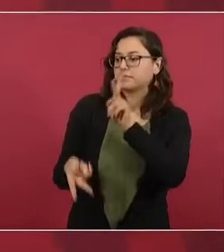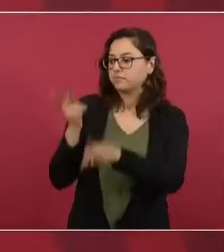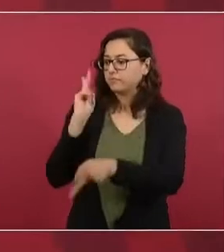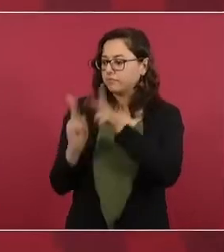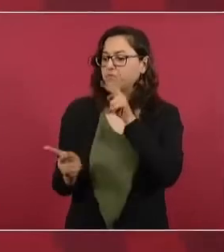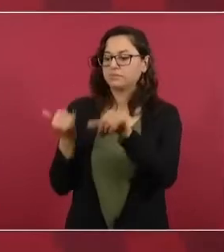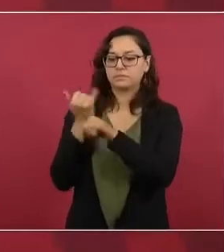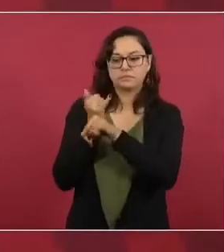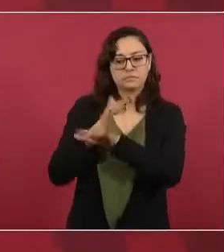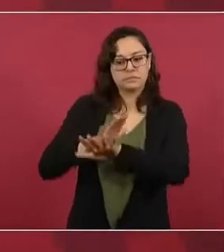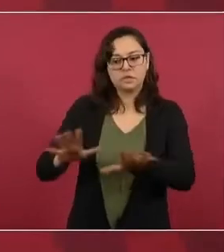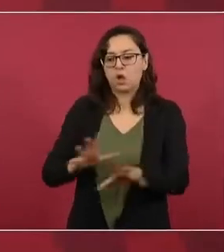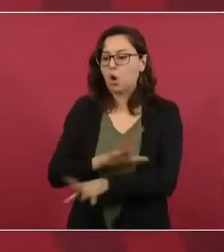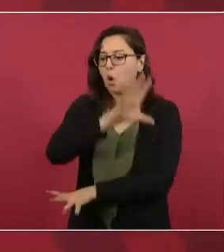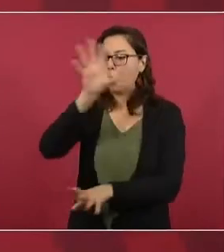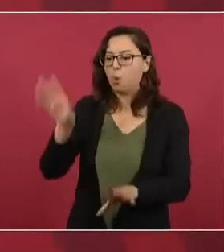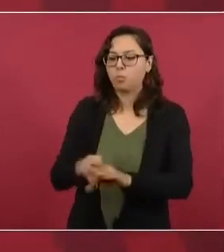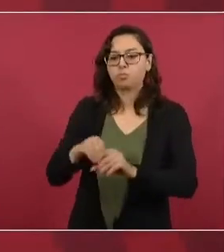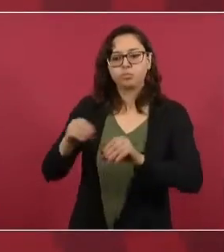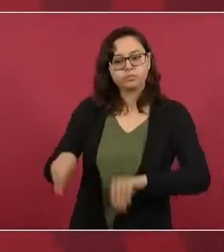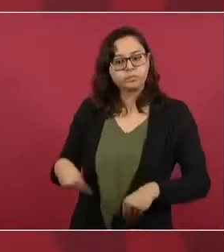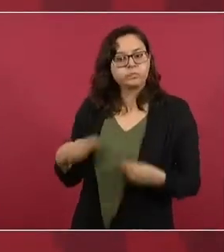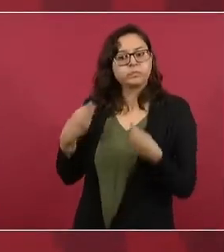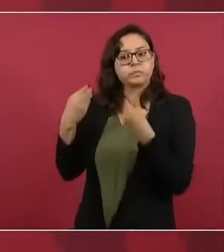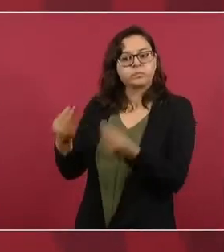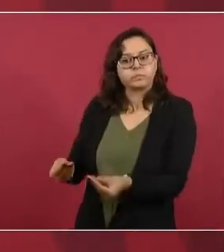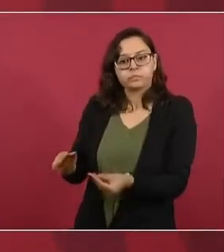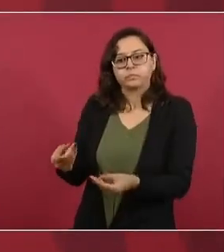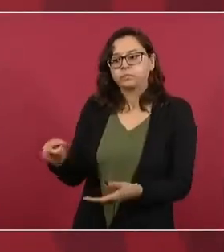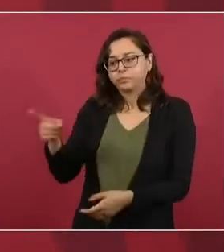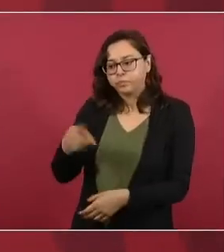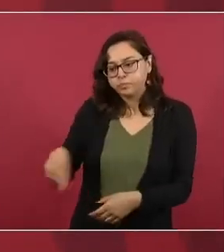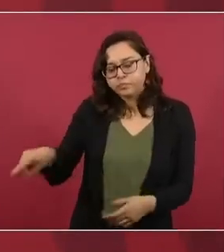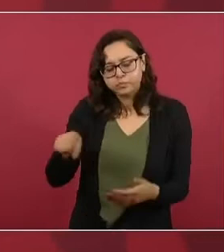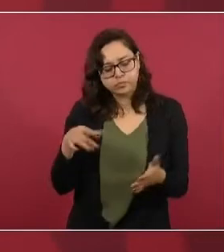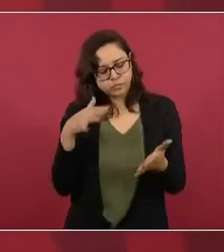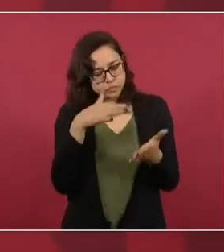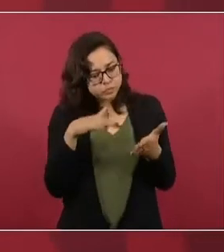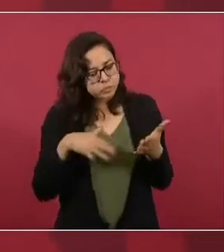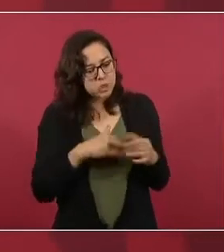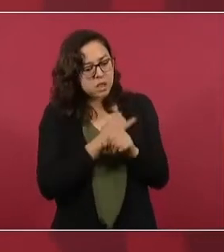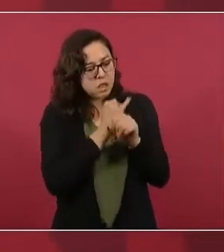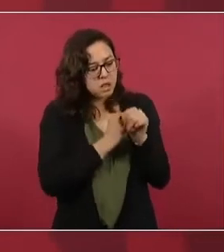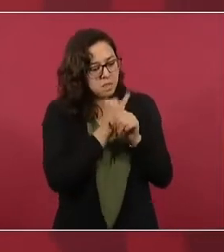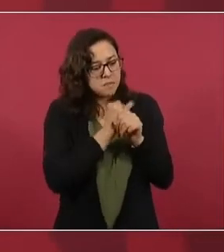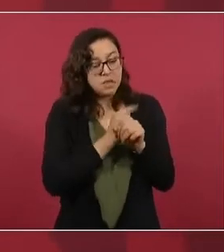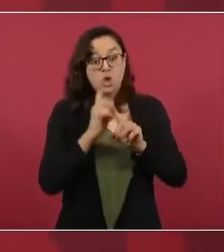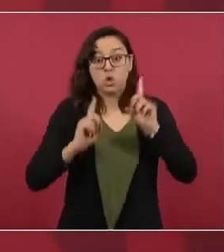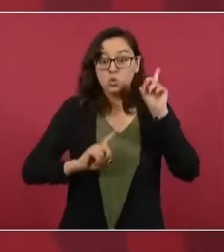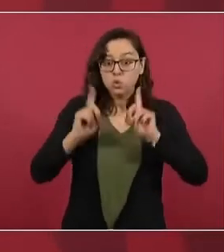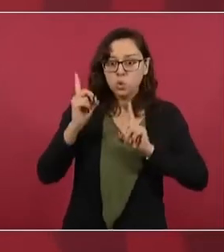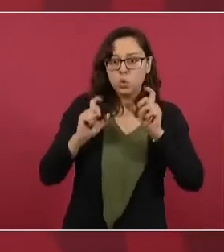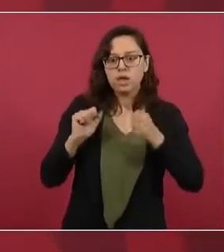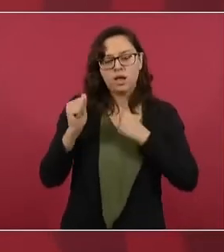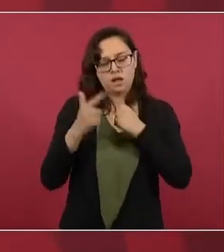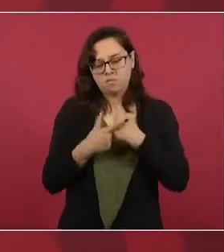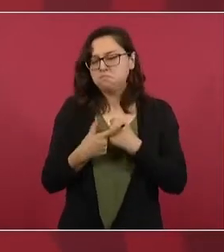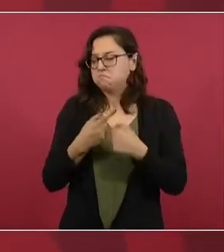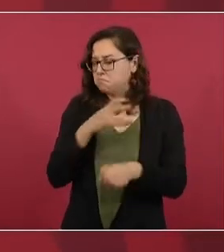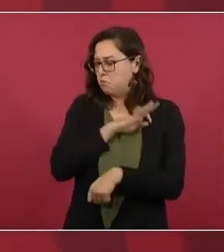para que los trabajadores puedan consultar todas sus dudas.